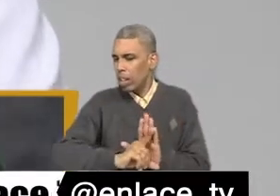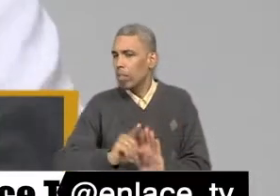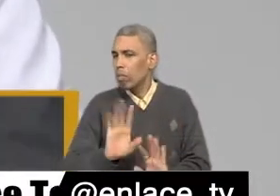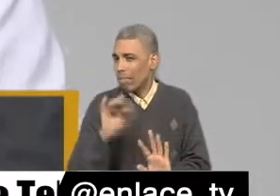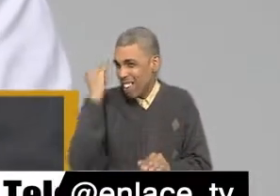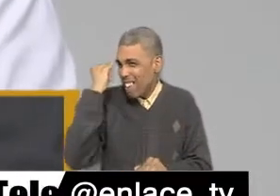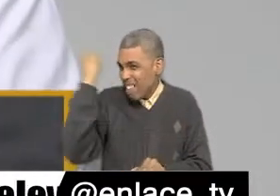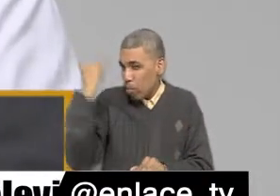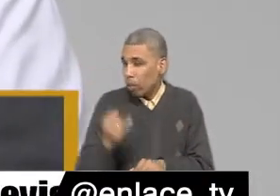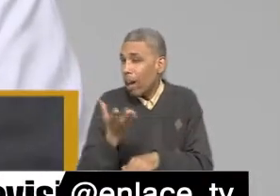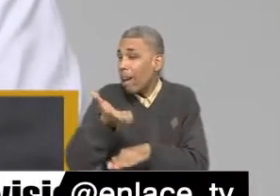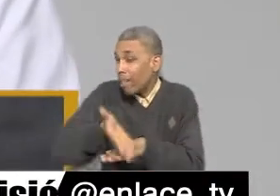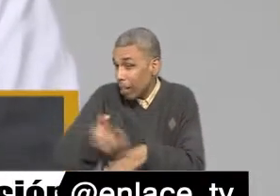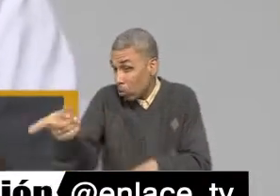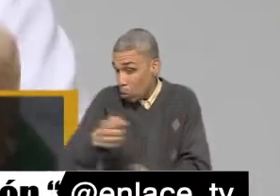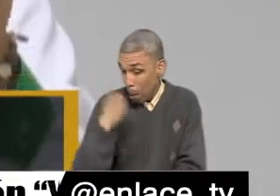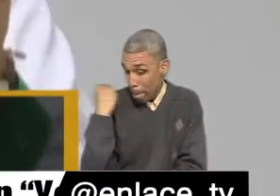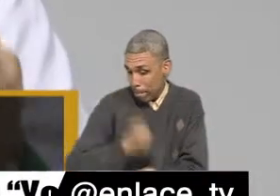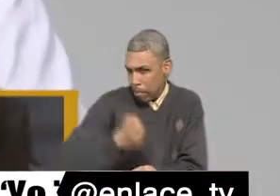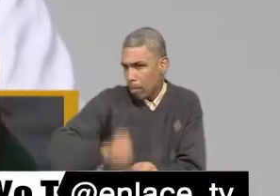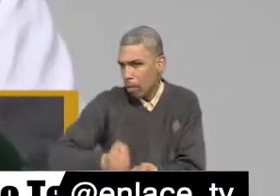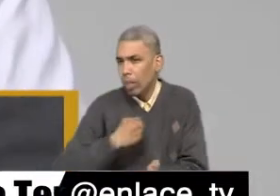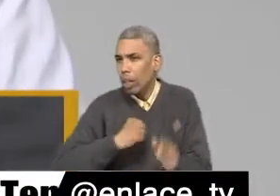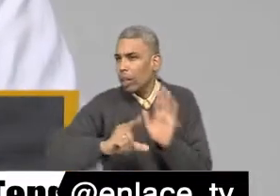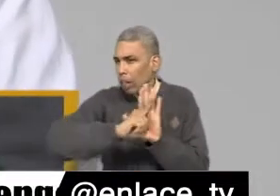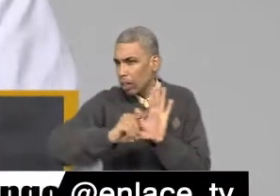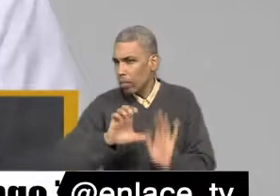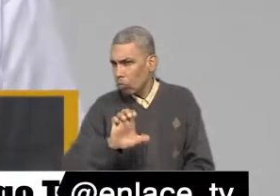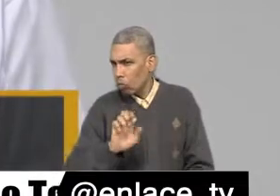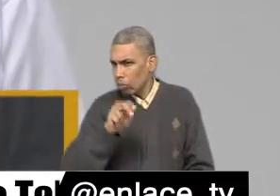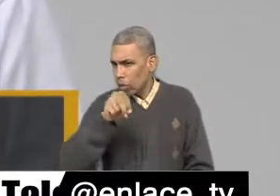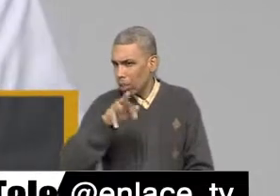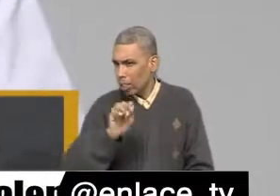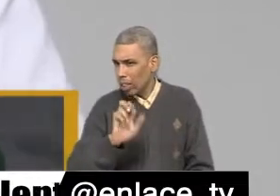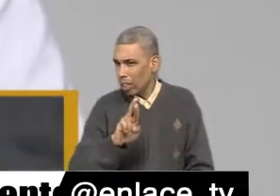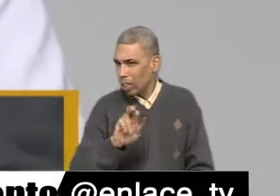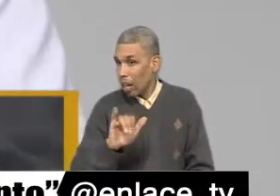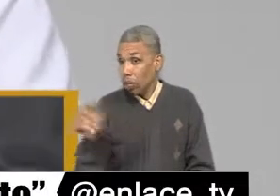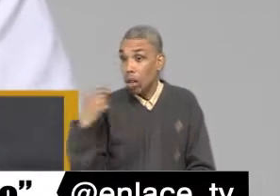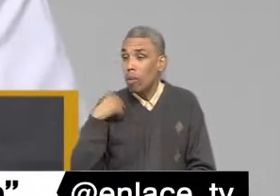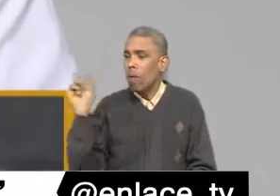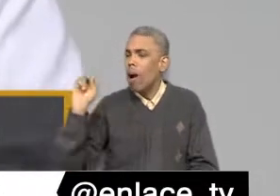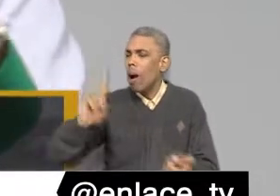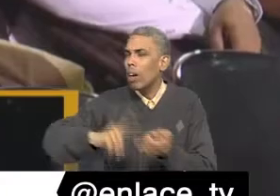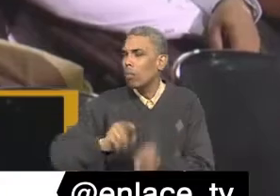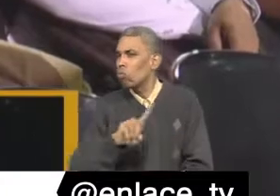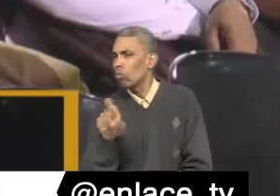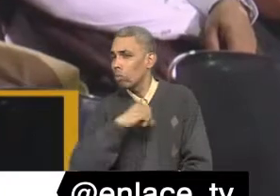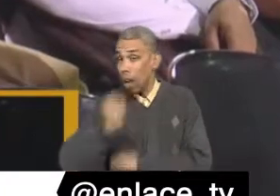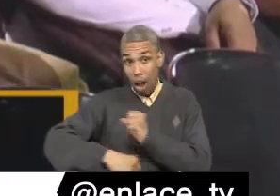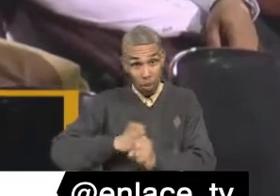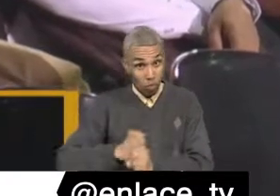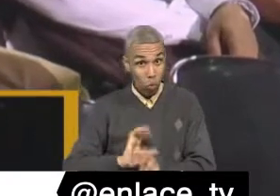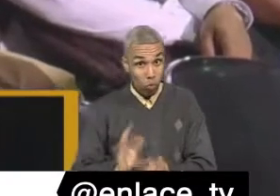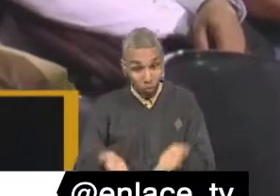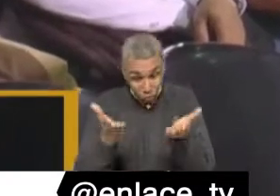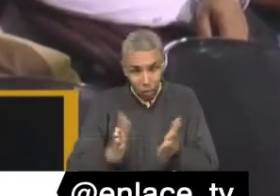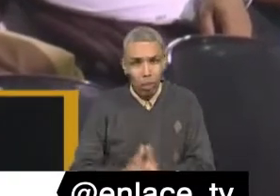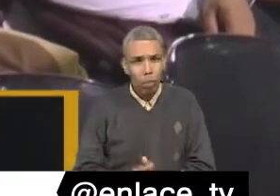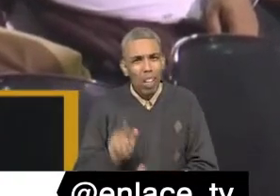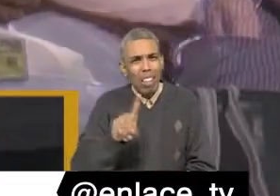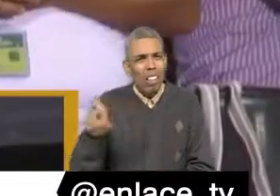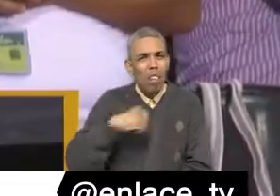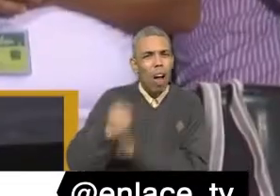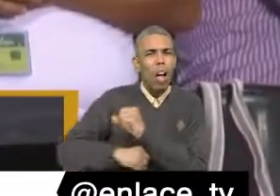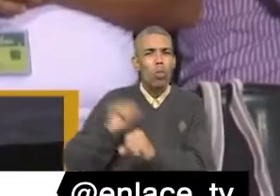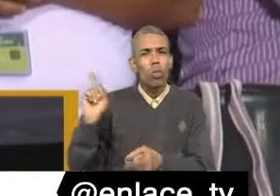porque aquí nació la industria petrolera. Son 870 millones de barriles de crudo que Barranca Bermeja y la ciudad región le han